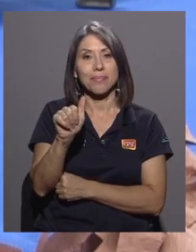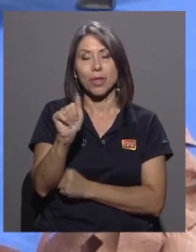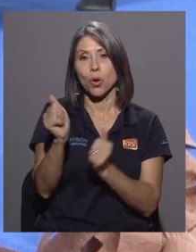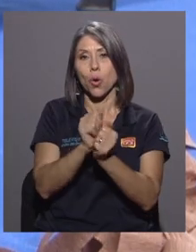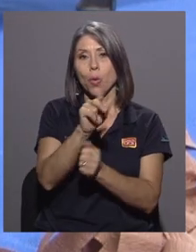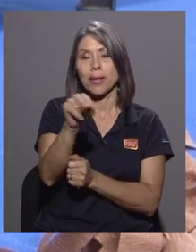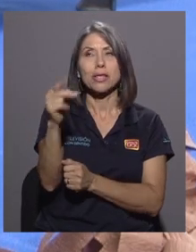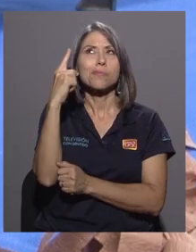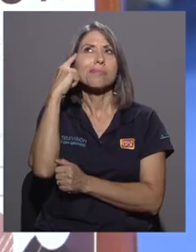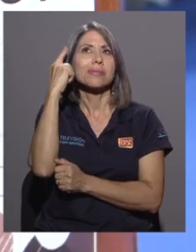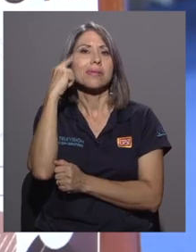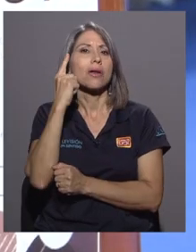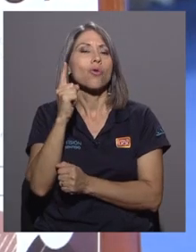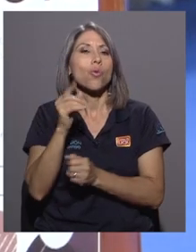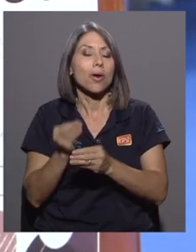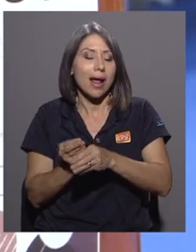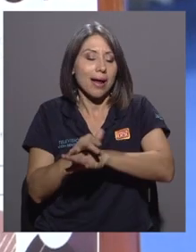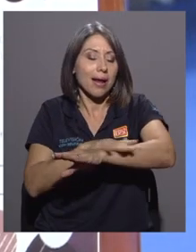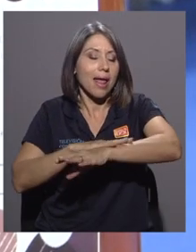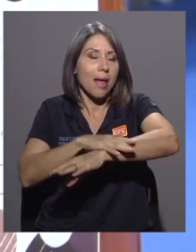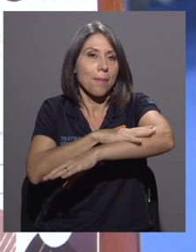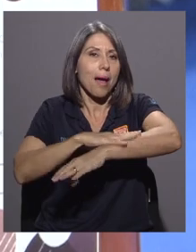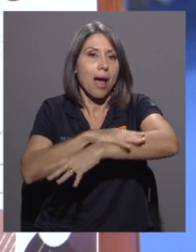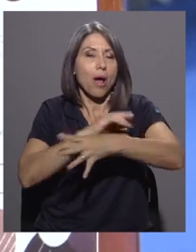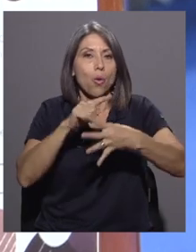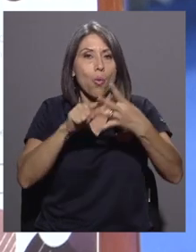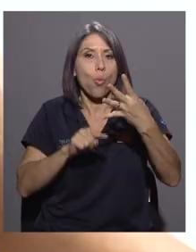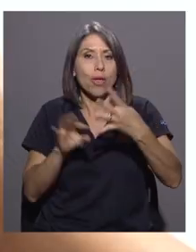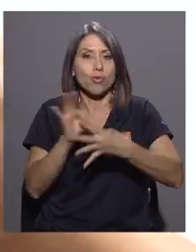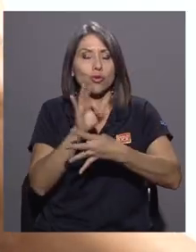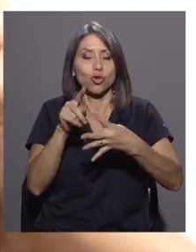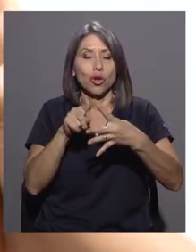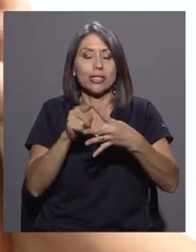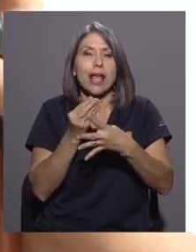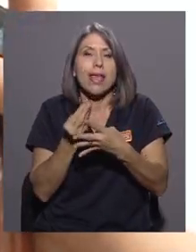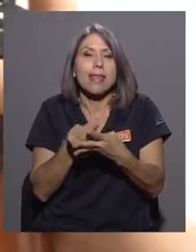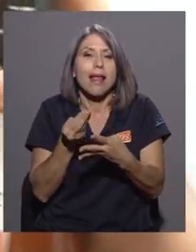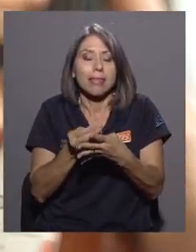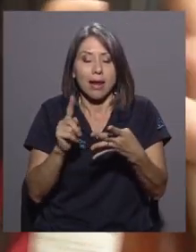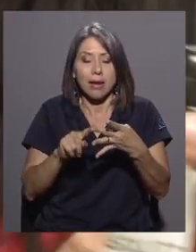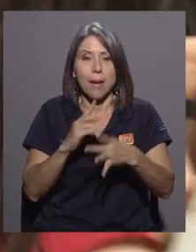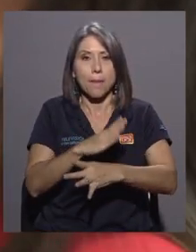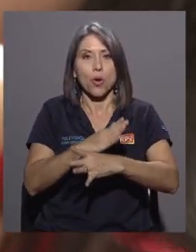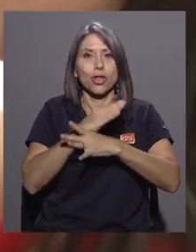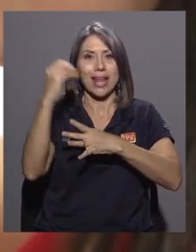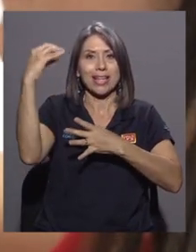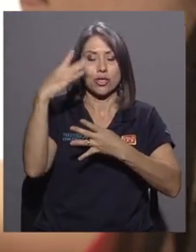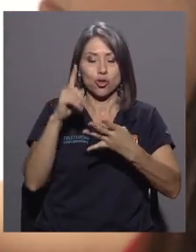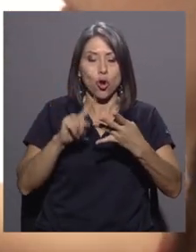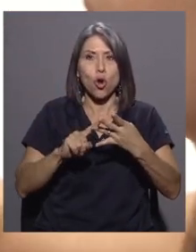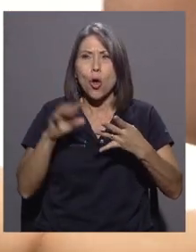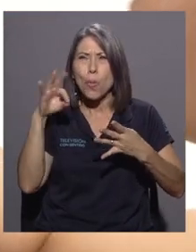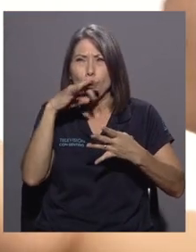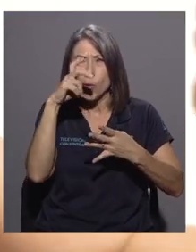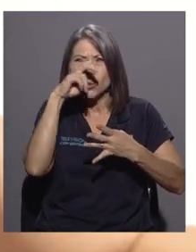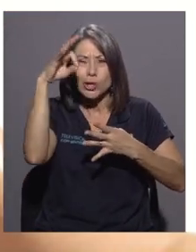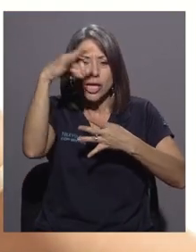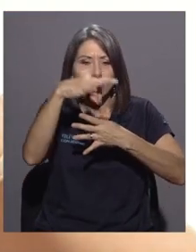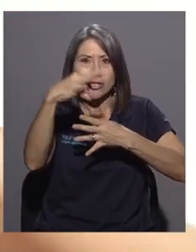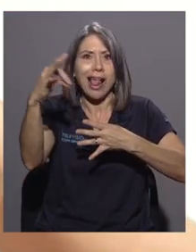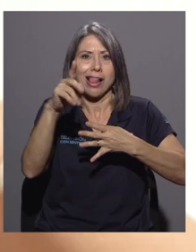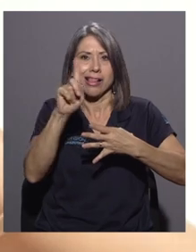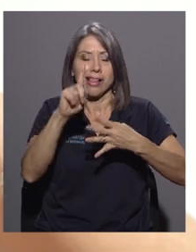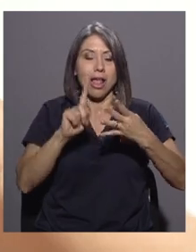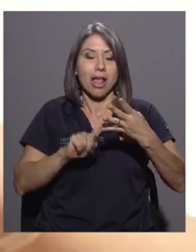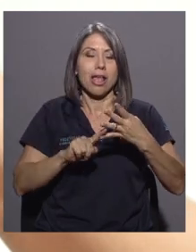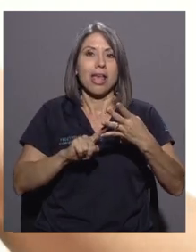una crema para la piel que tiene cuatro funciones: hidratar, proteger del sol, repeler a los mosquitos y proteger a las